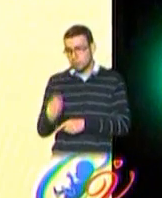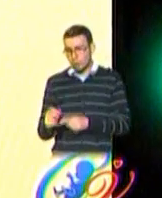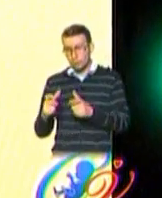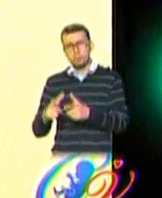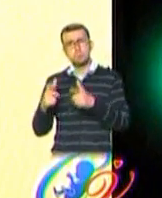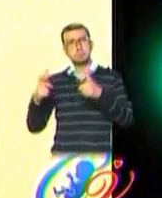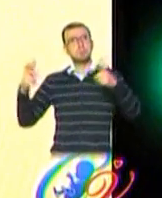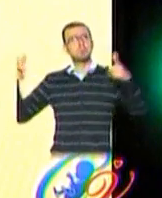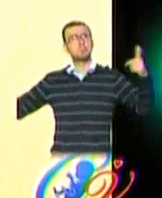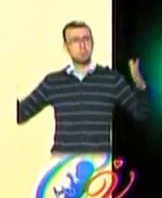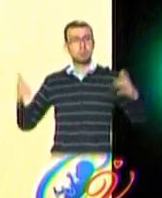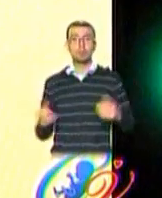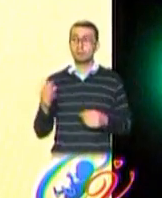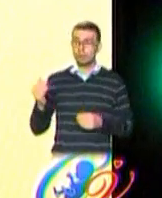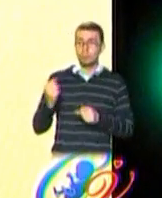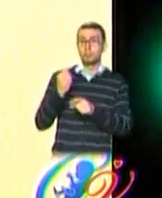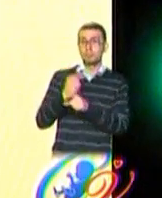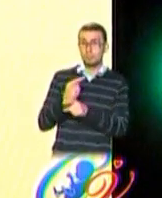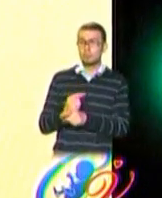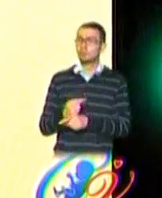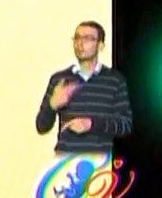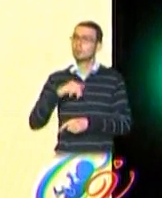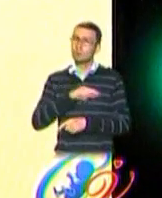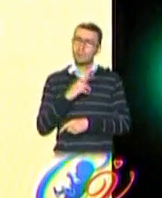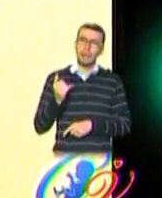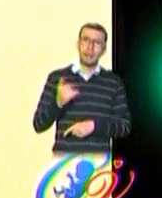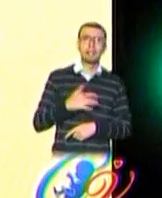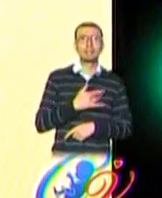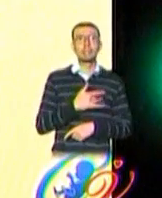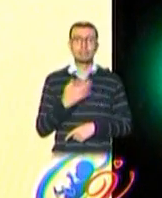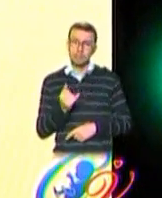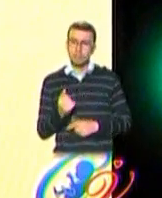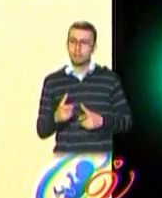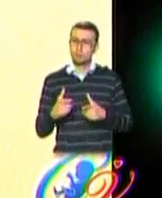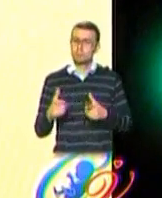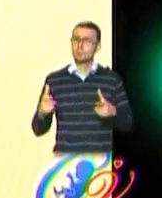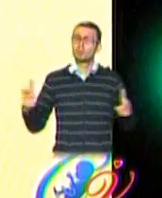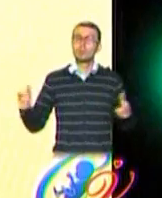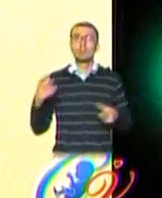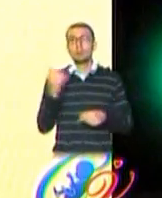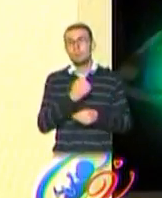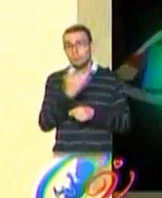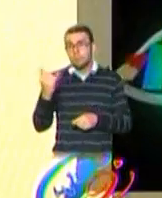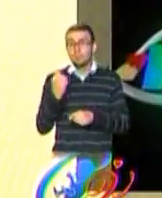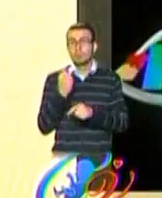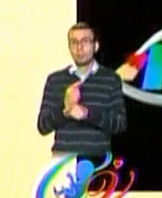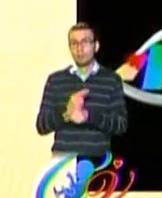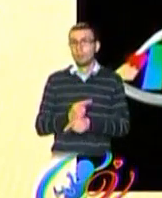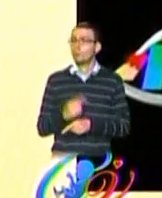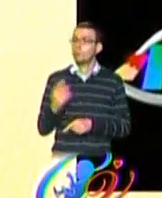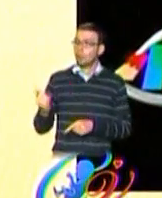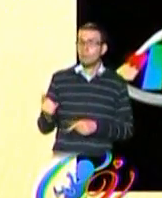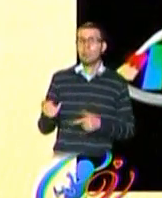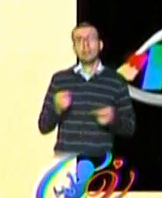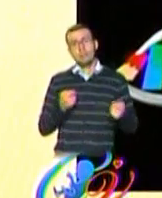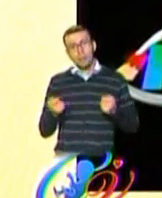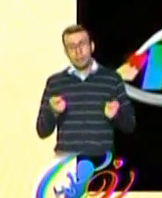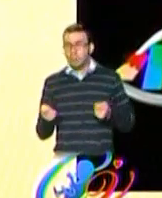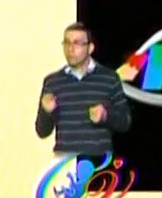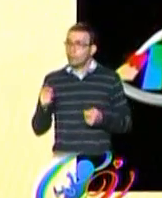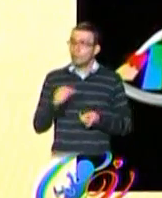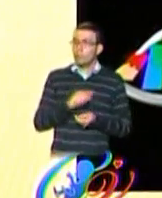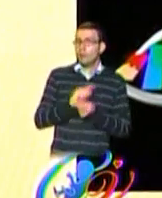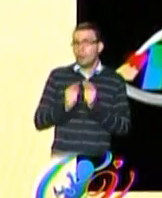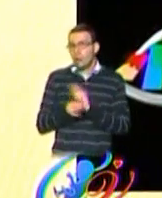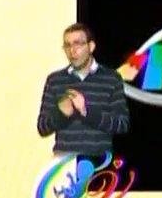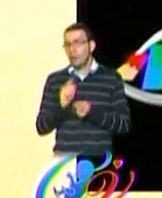y es cómo empezamos a hacer una propagación de ondas. Y estas empiezan a hacer una serie de alteraciones a nivel